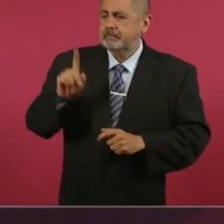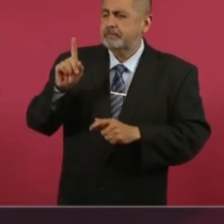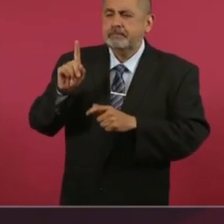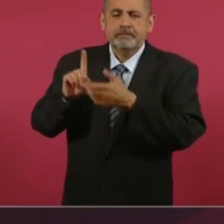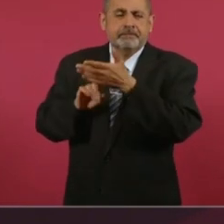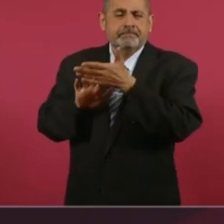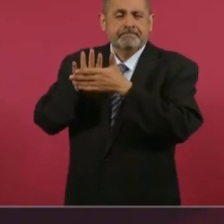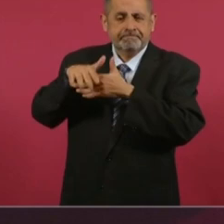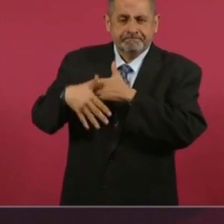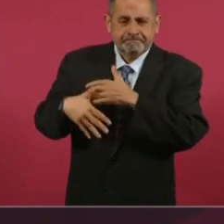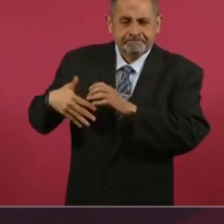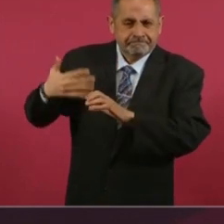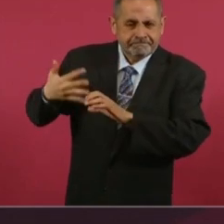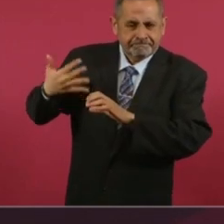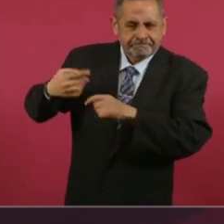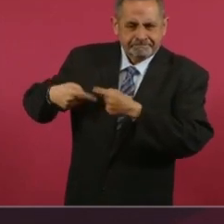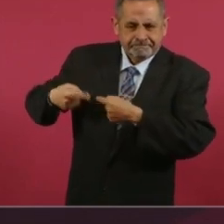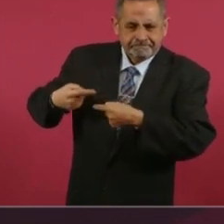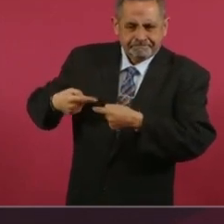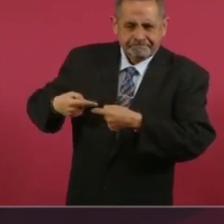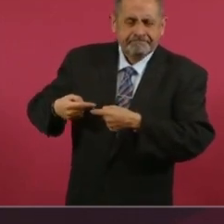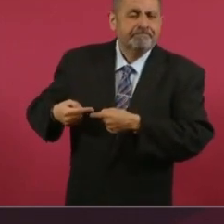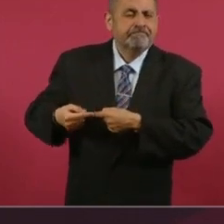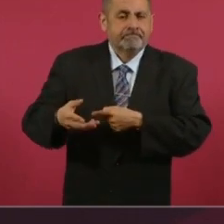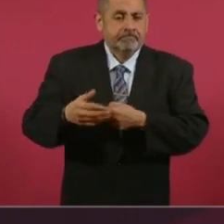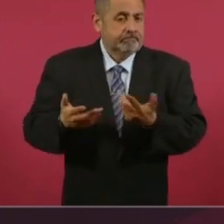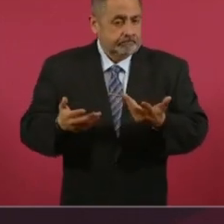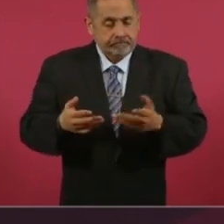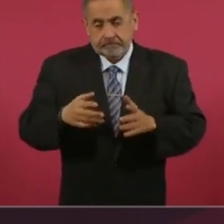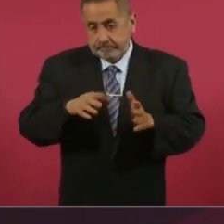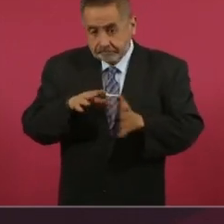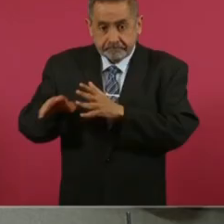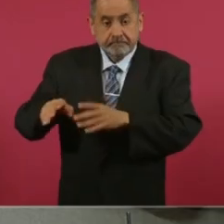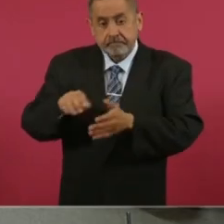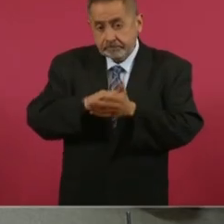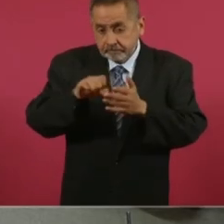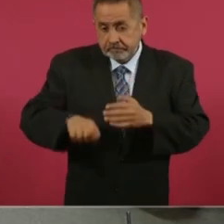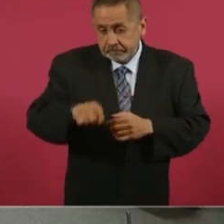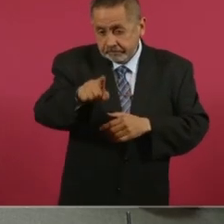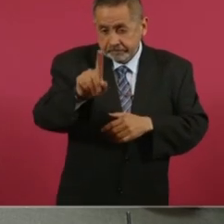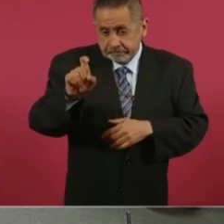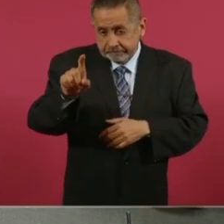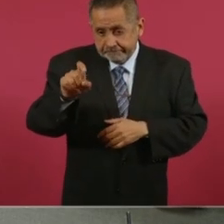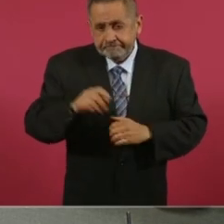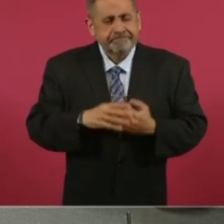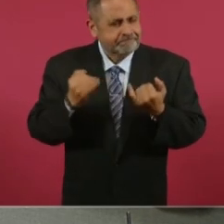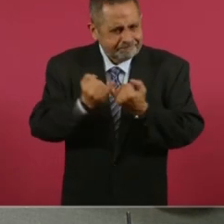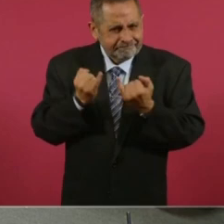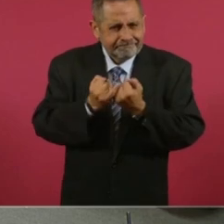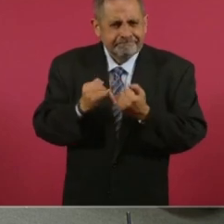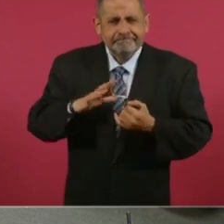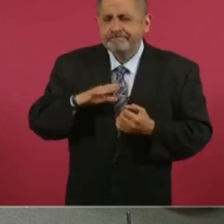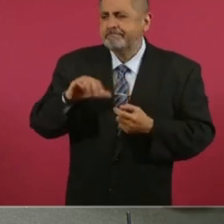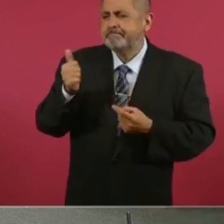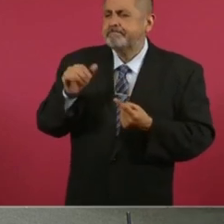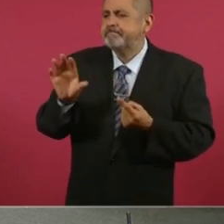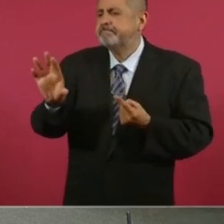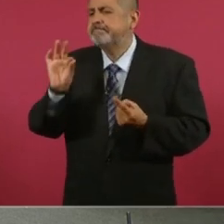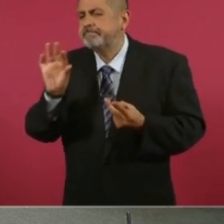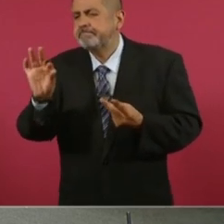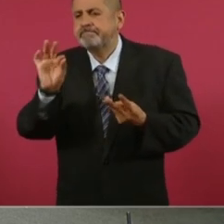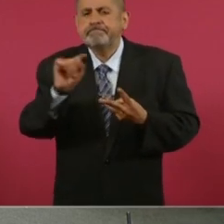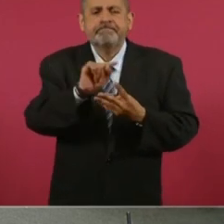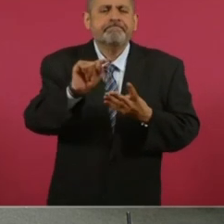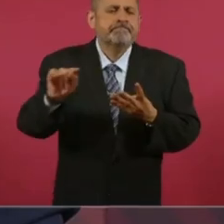hidroeléctricas. Entonces, en el caso del agua, hay opciones, tenemos varias